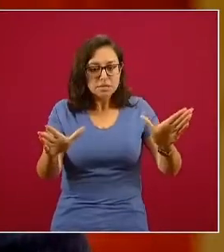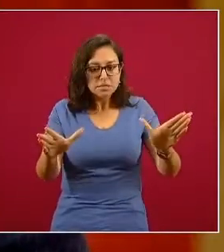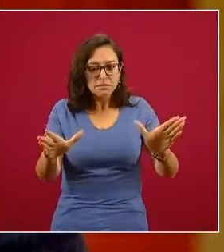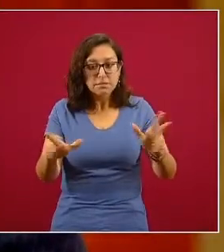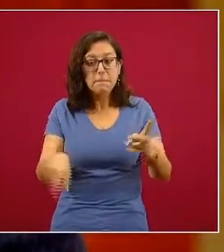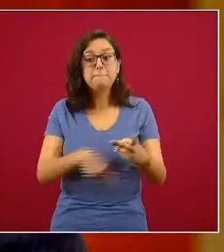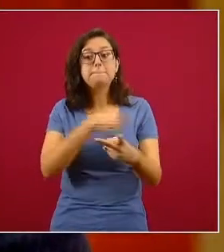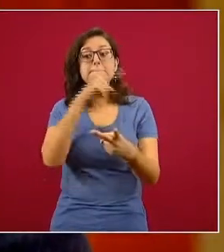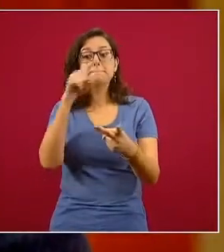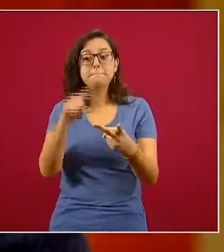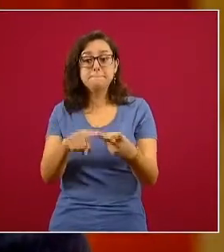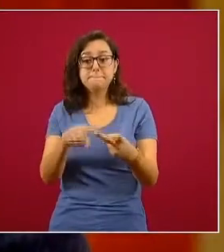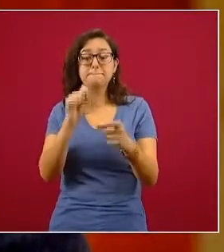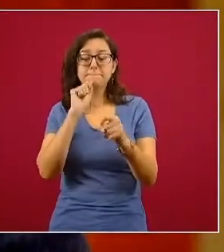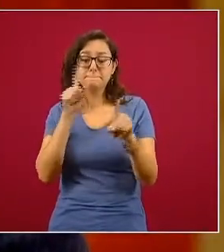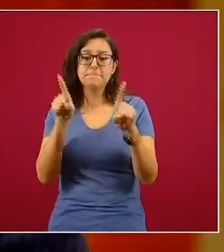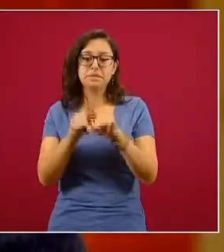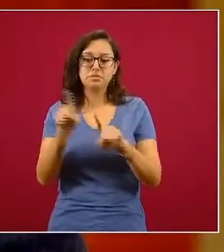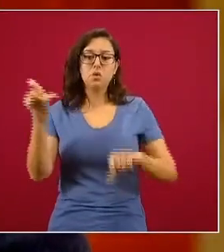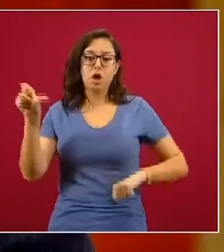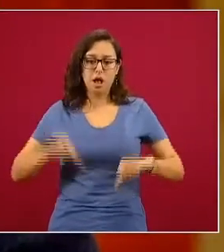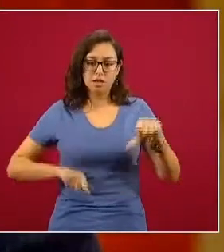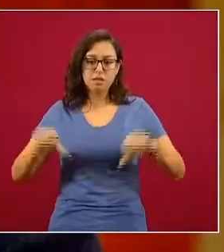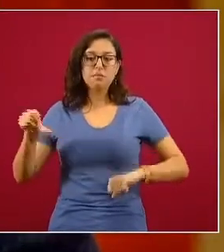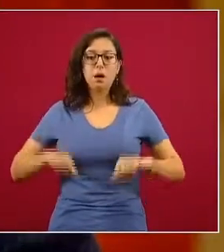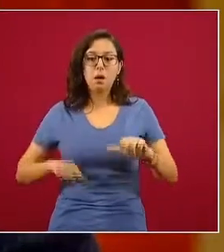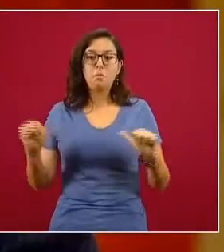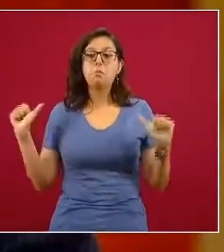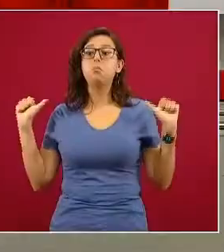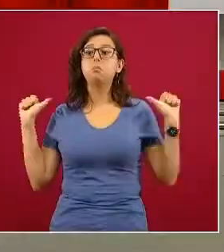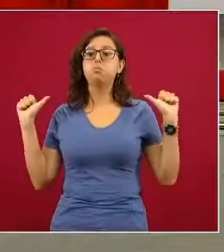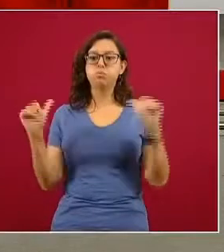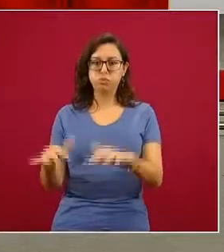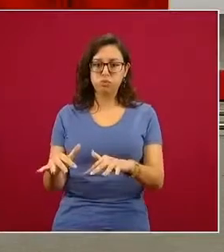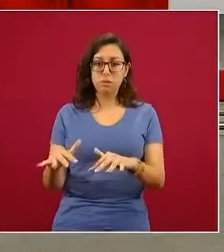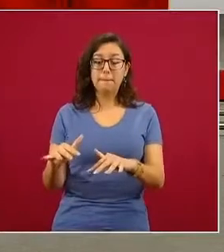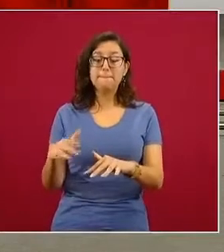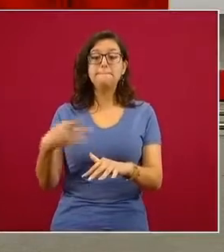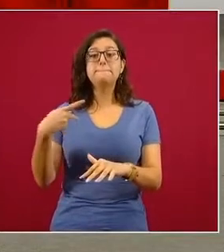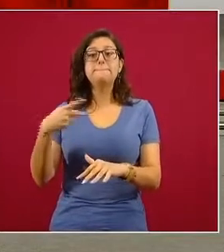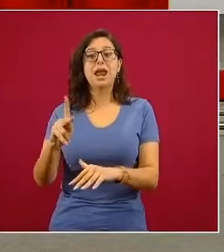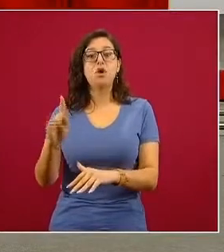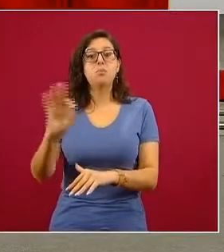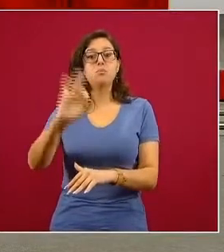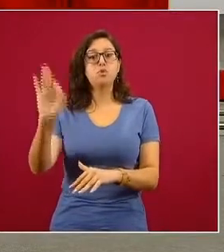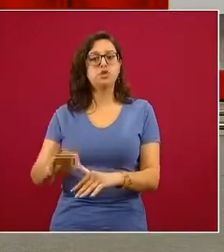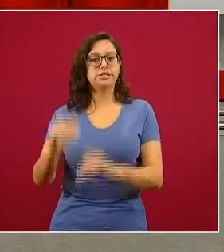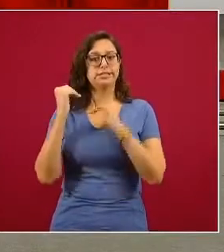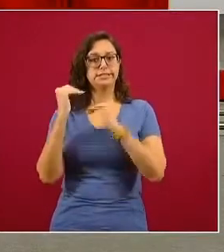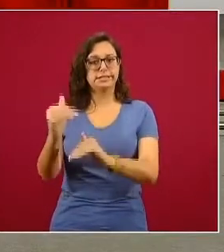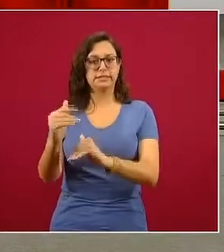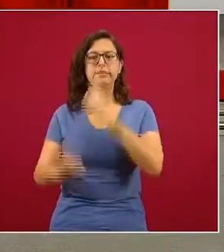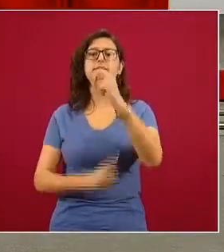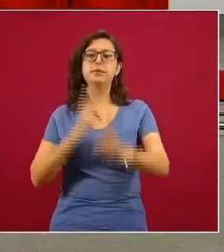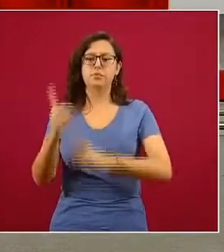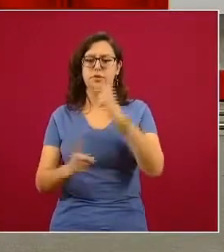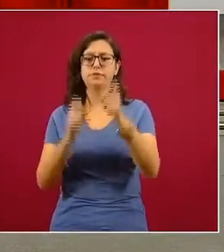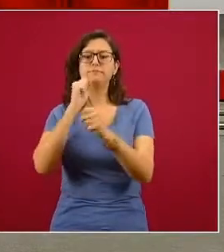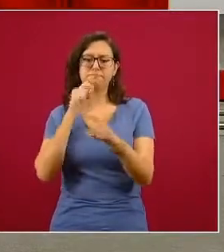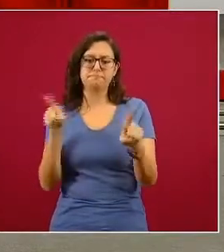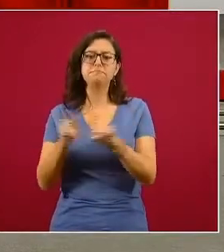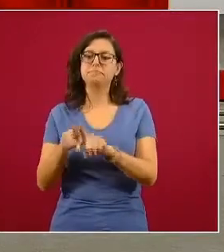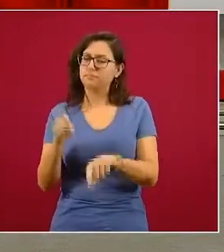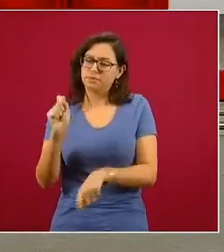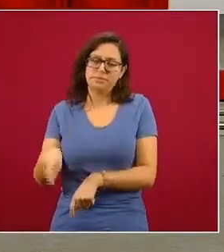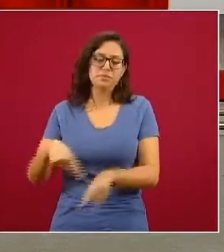también las actividades masivas con aforo restringido. Eso incluirá las actividades deportivas, incluyendo el